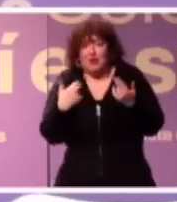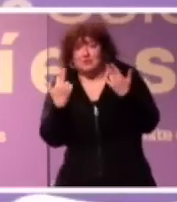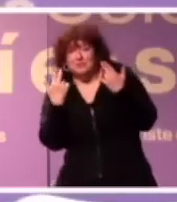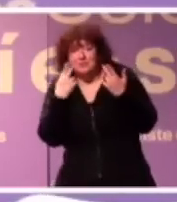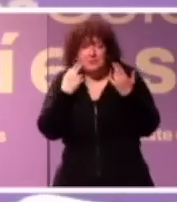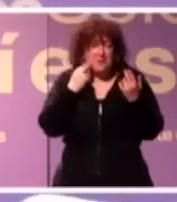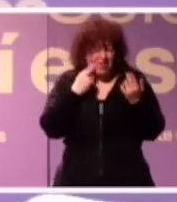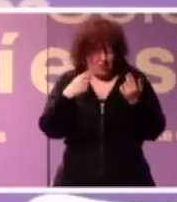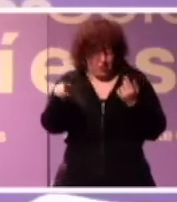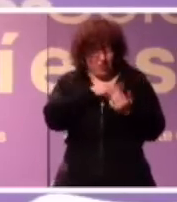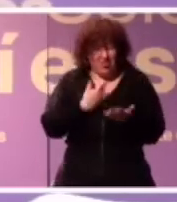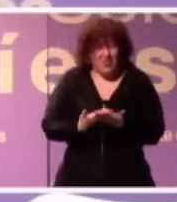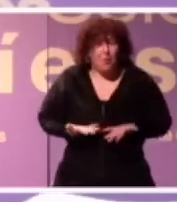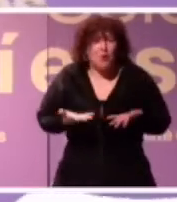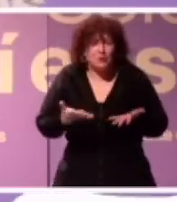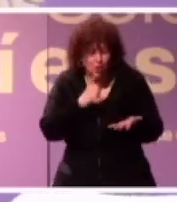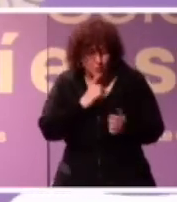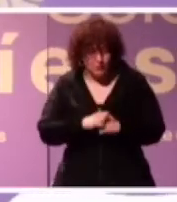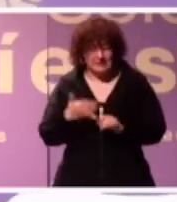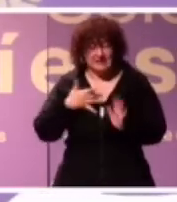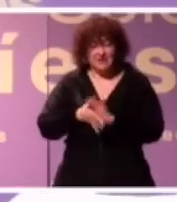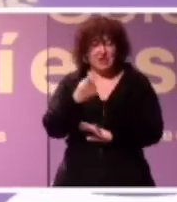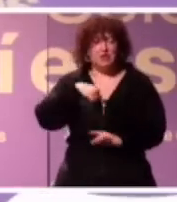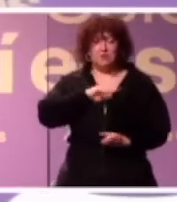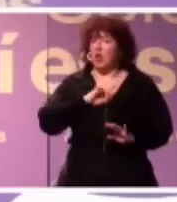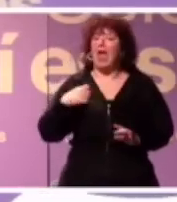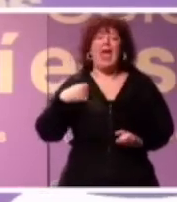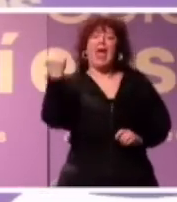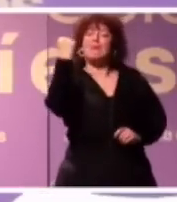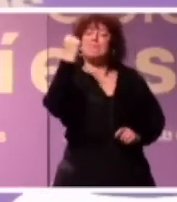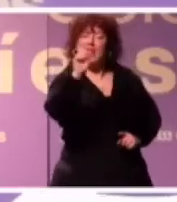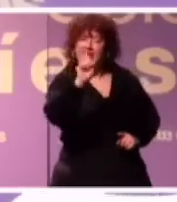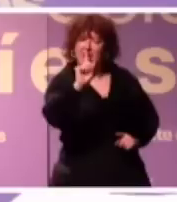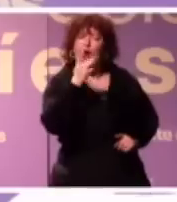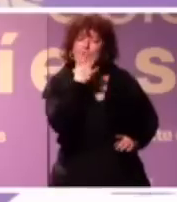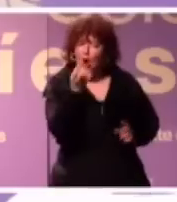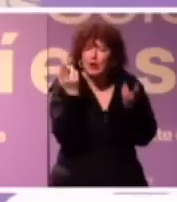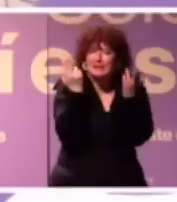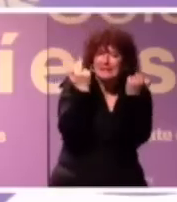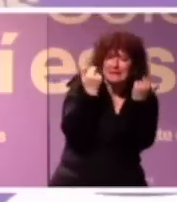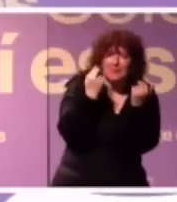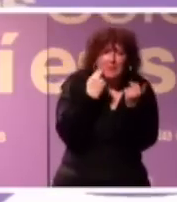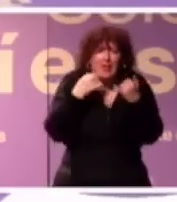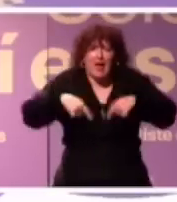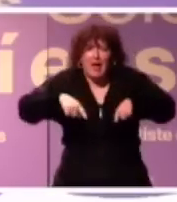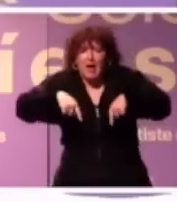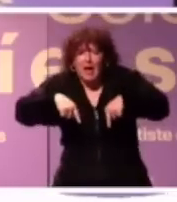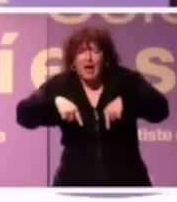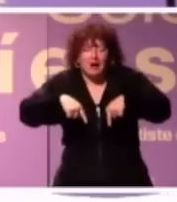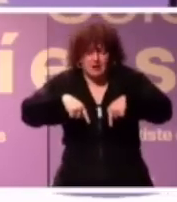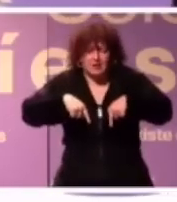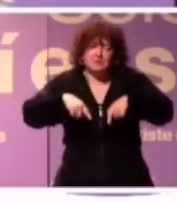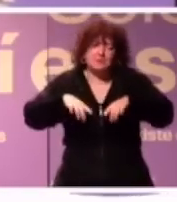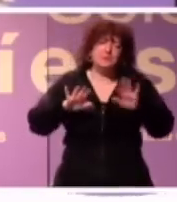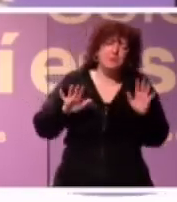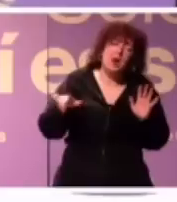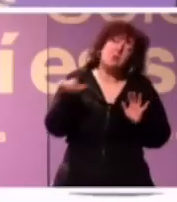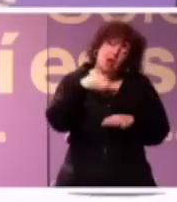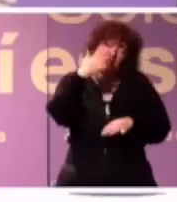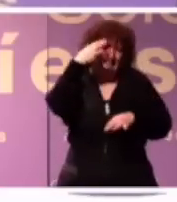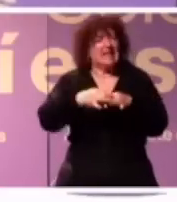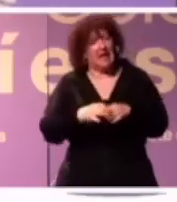si vienes intimidada empoderada no eh no te quiero aquí si vienes intimidada te creo un poco